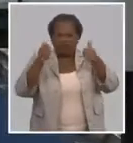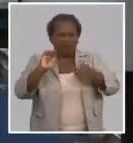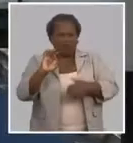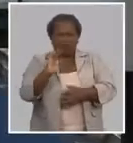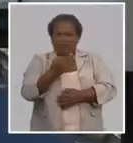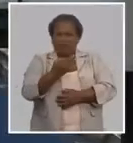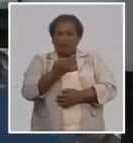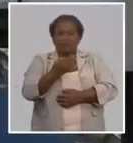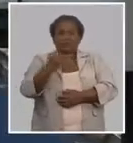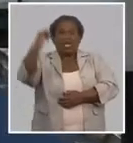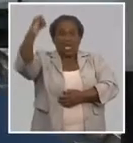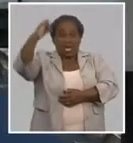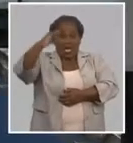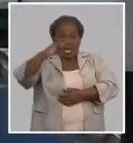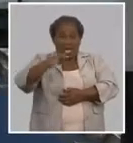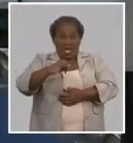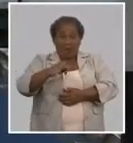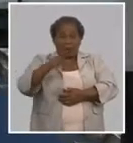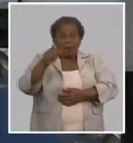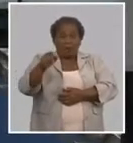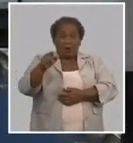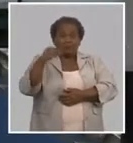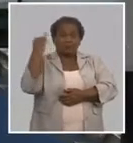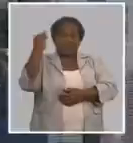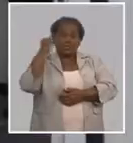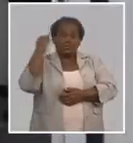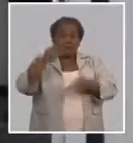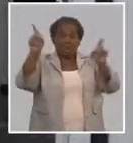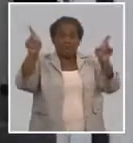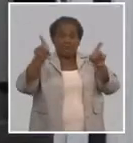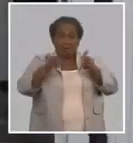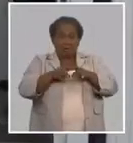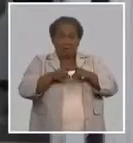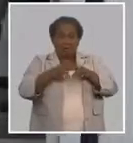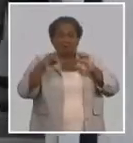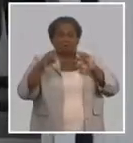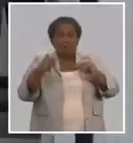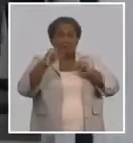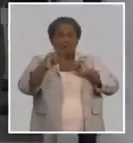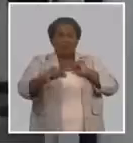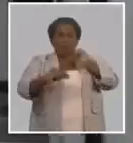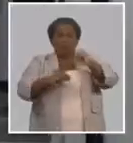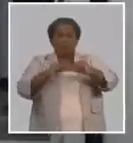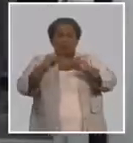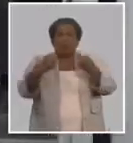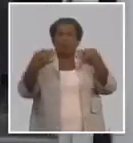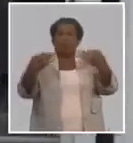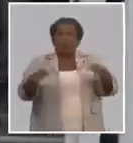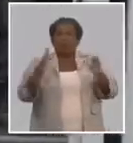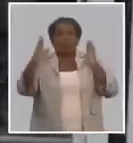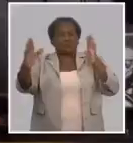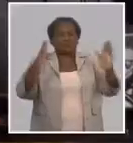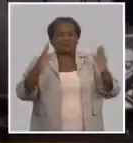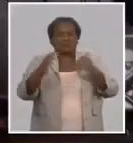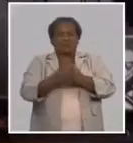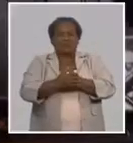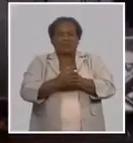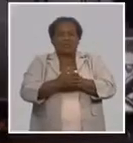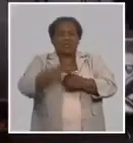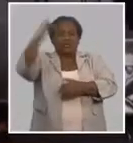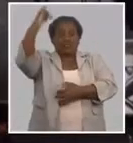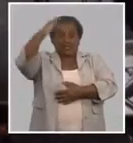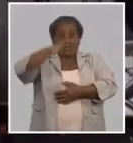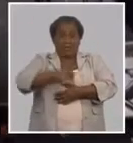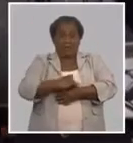el aeropuerto internacional juan gualberto gómez de baradero retoma de forma paulatina la normalidad por la terminal